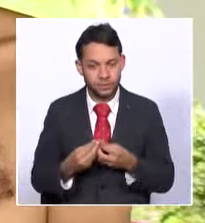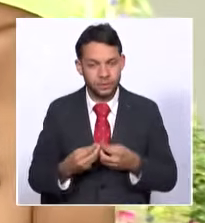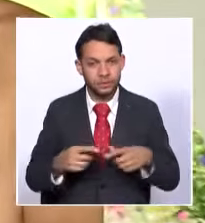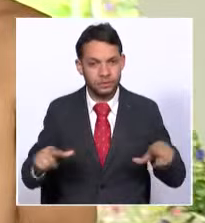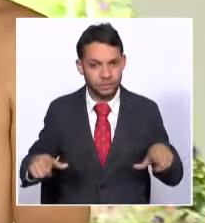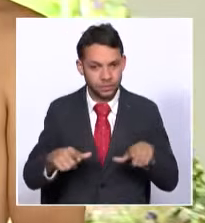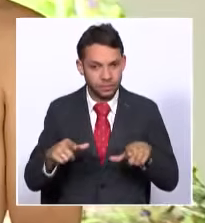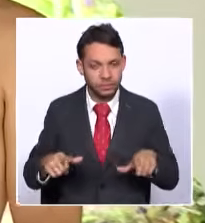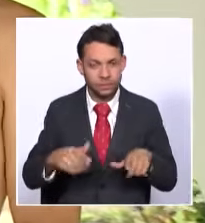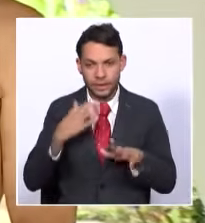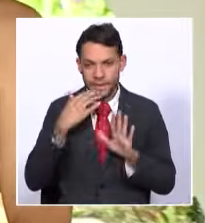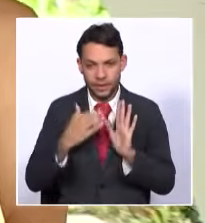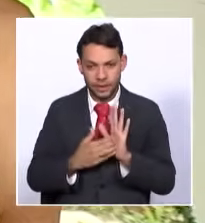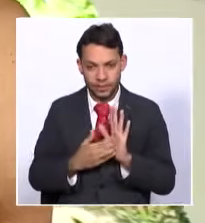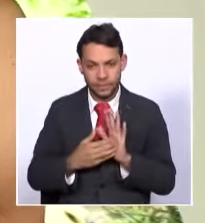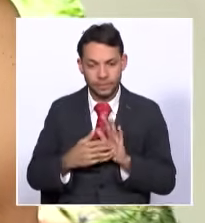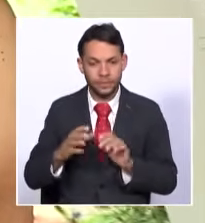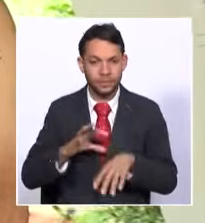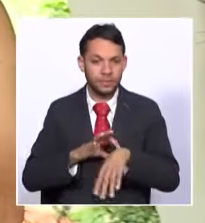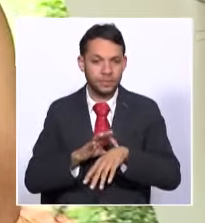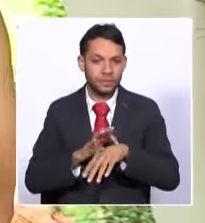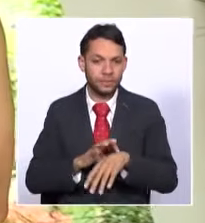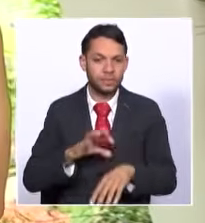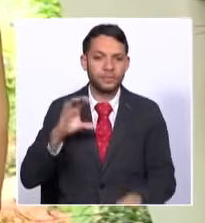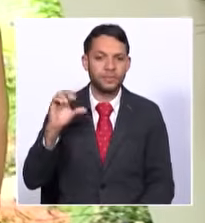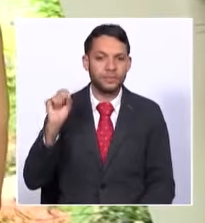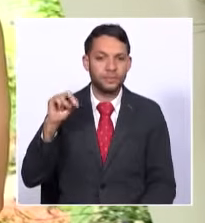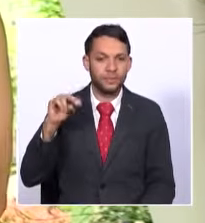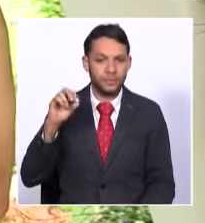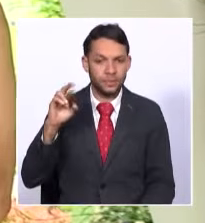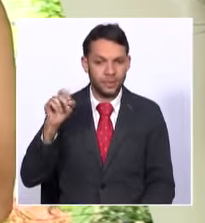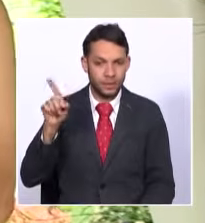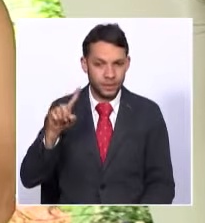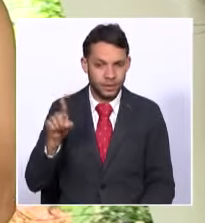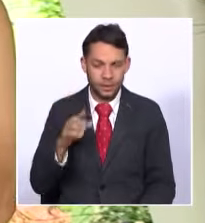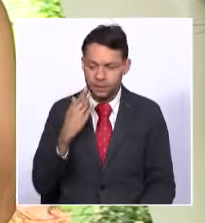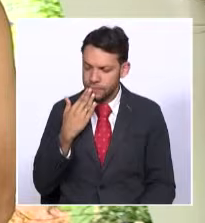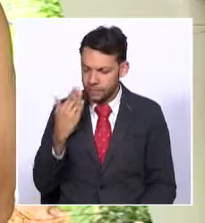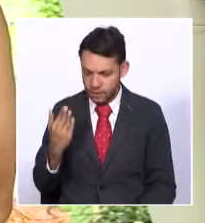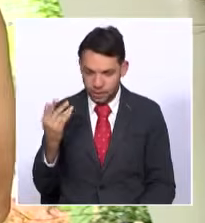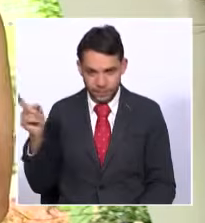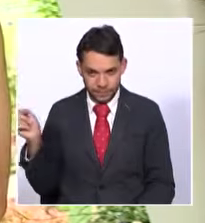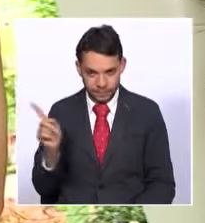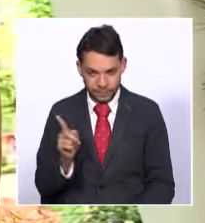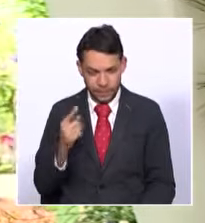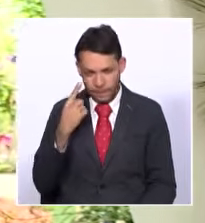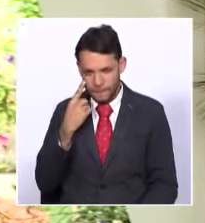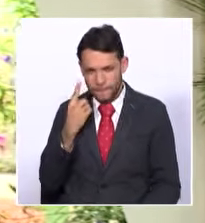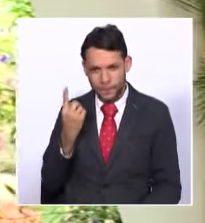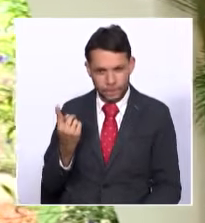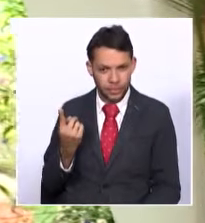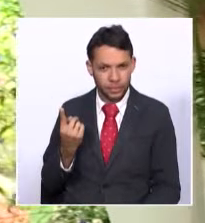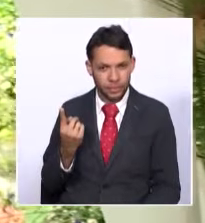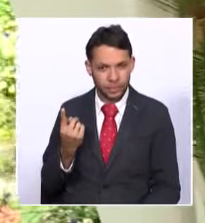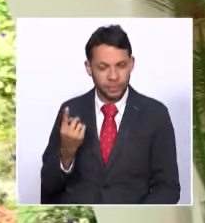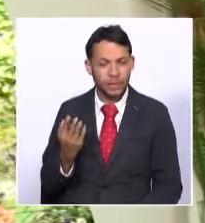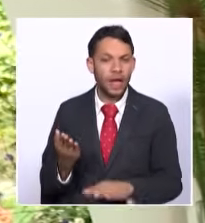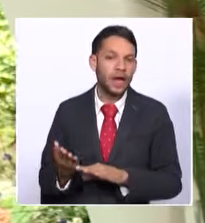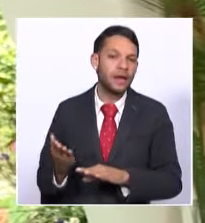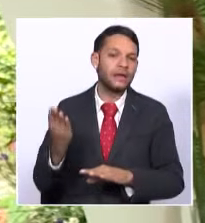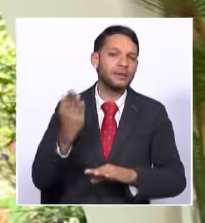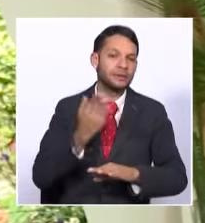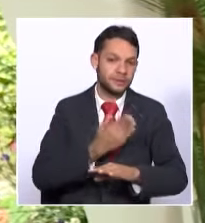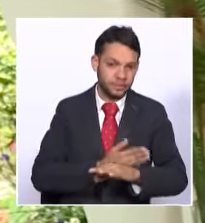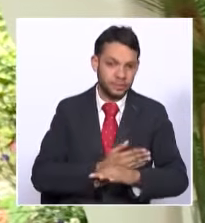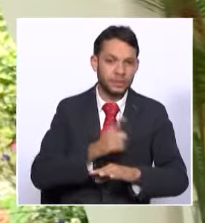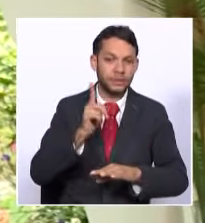caso aquí con el doctor Andrés Acevedo, muchas gracias, doc. Él, pues ya en programas pasados